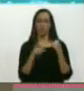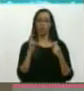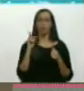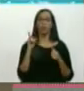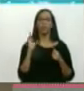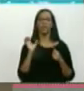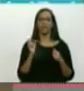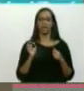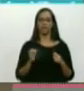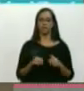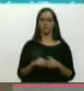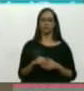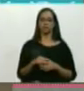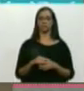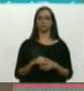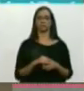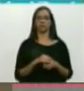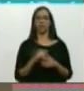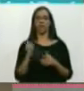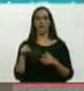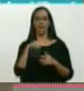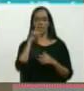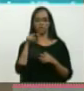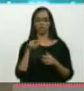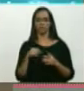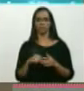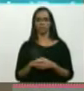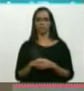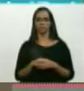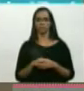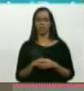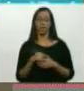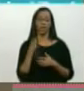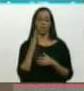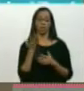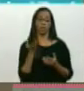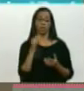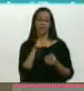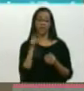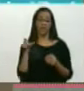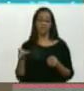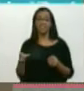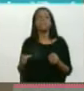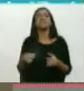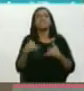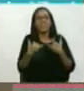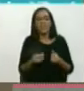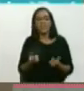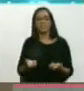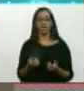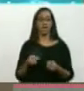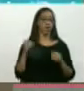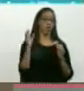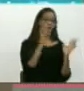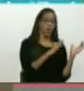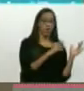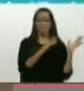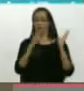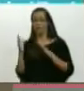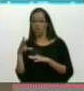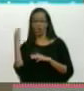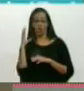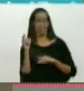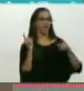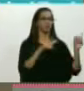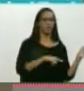Eso lo dijo Duque. Colombia. @Batalla365. Pobre gente, ya va a comenzar el peloteo de colombianos. La papa caliente, mándalos para